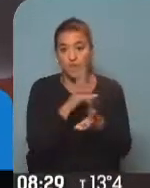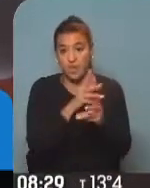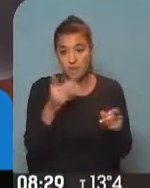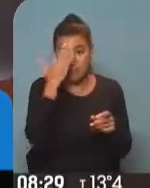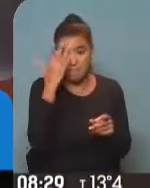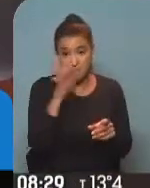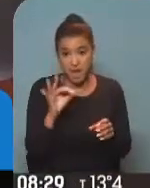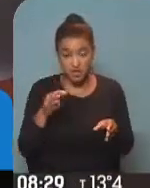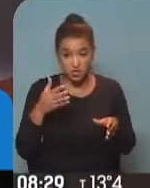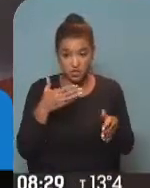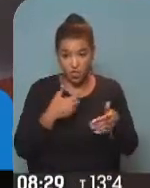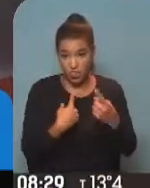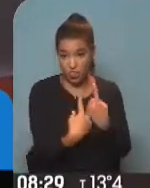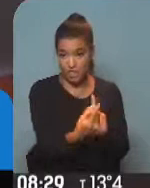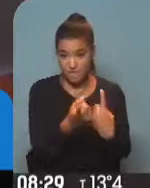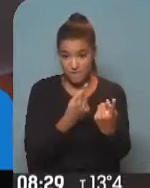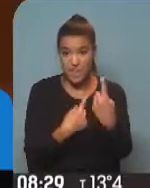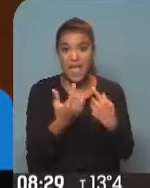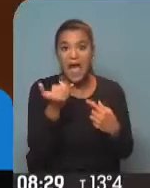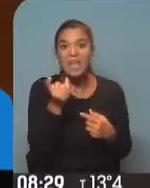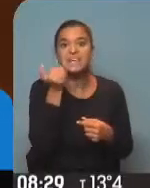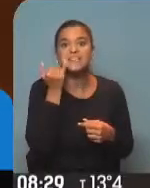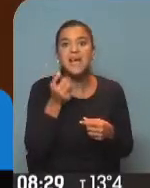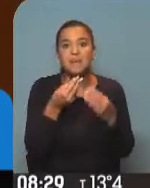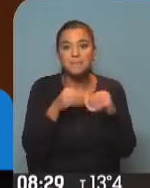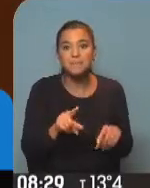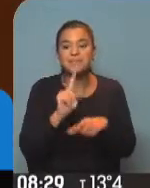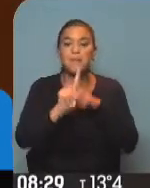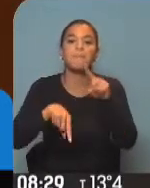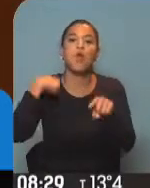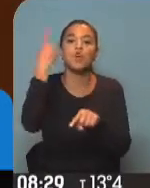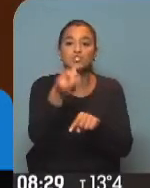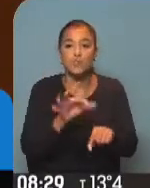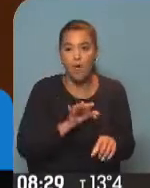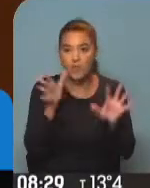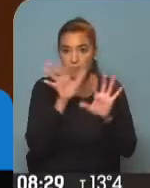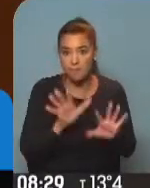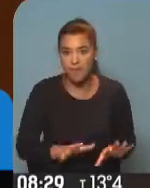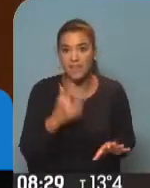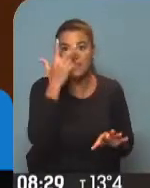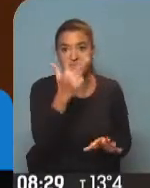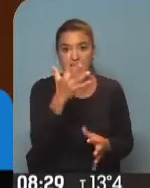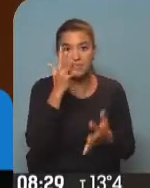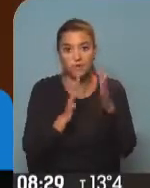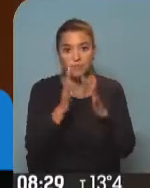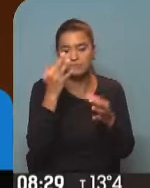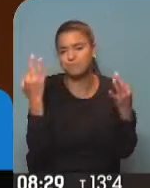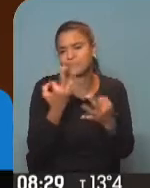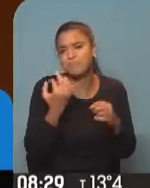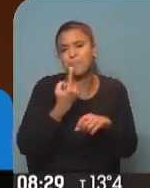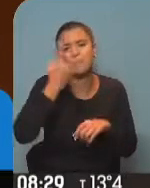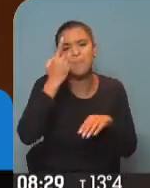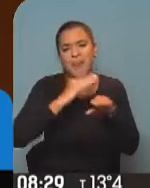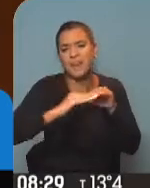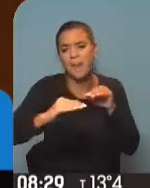el desfile sus comparsas ya comienzan a preparar la comparsa del año próximo tenemos tres comparsas de primerísimo primer nivel